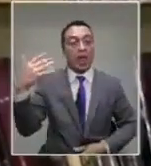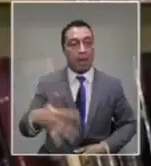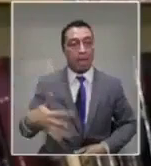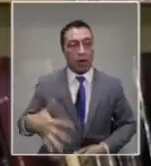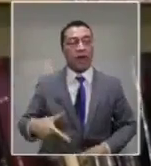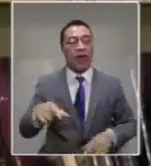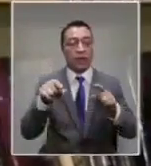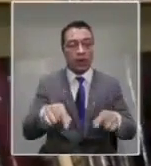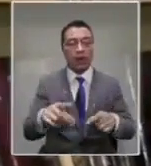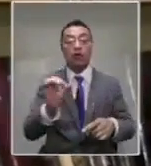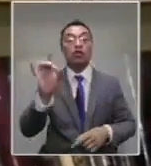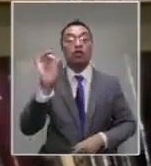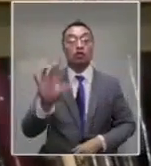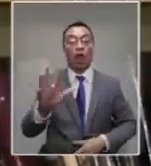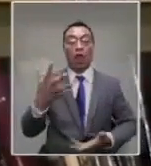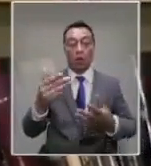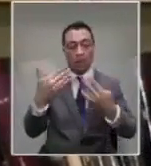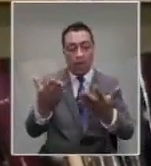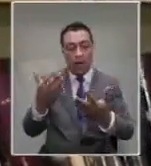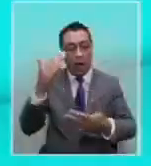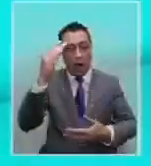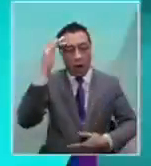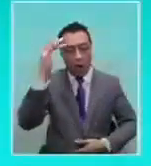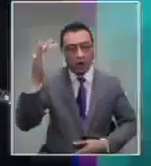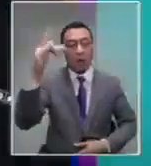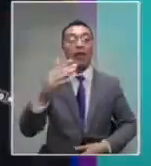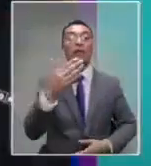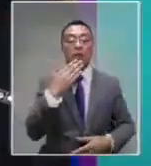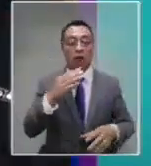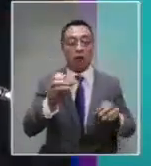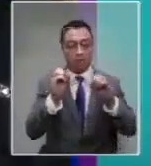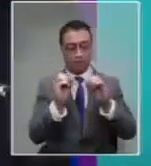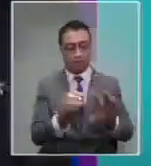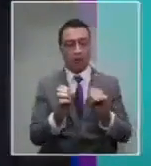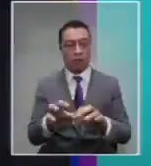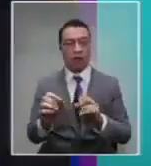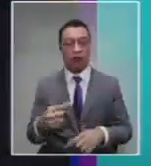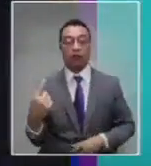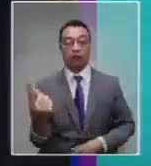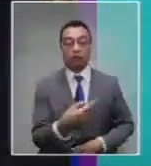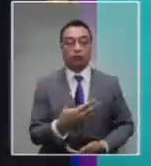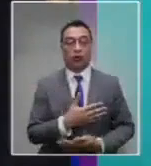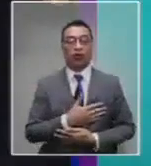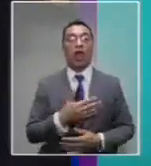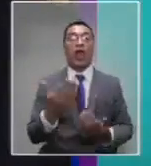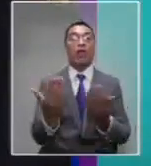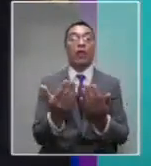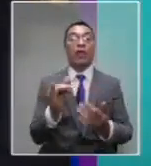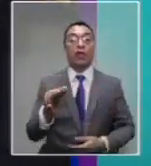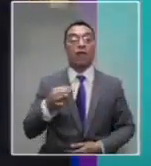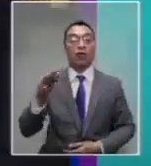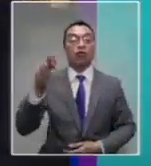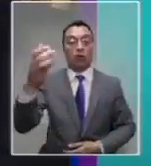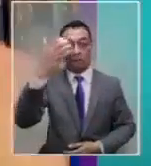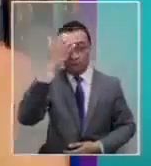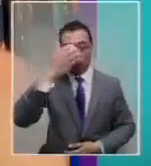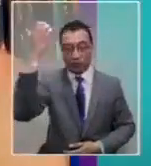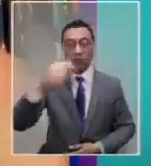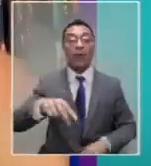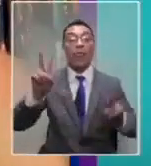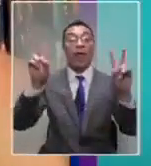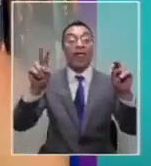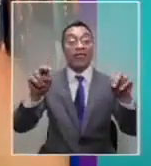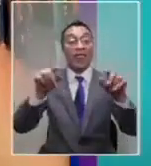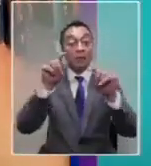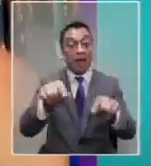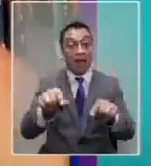No solamente para la generación de conocimientos, sino también para la formación de nuestros estudiantes y los futuros profesionales. Respecto